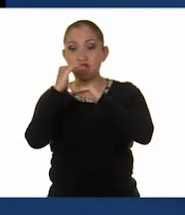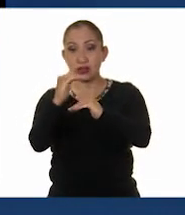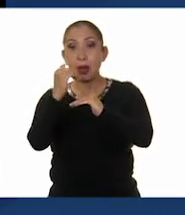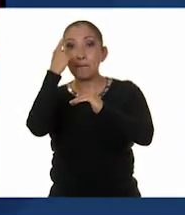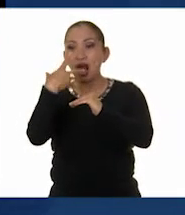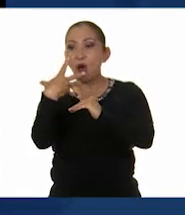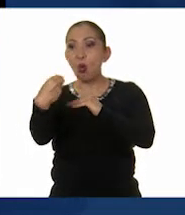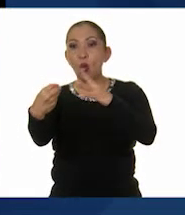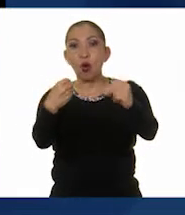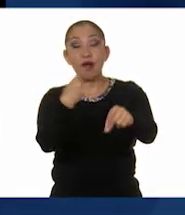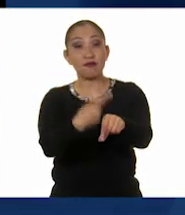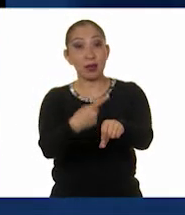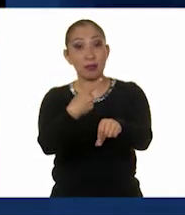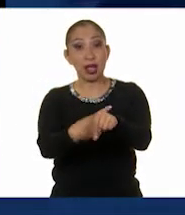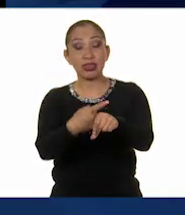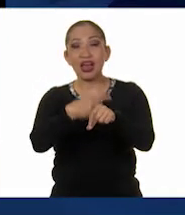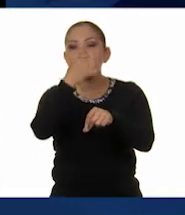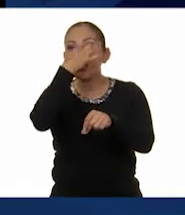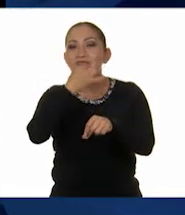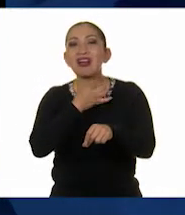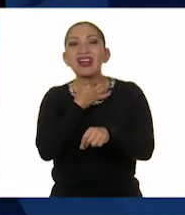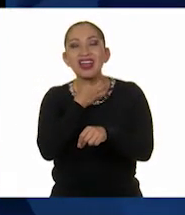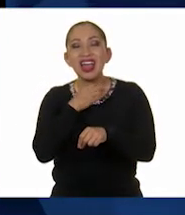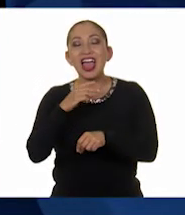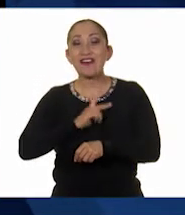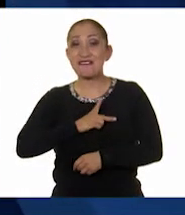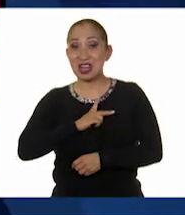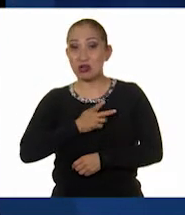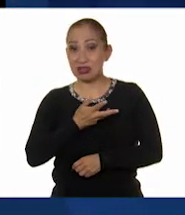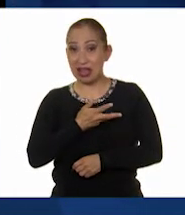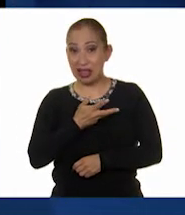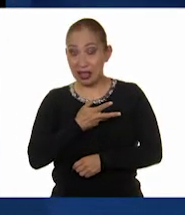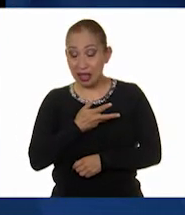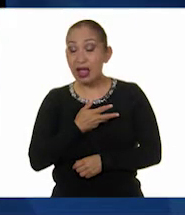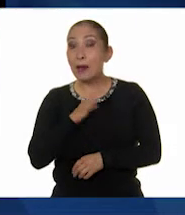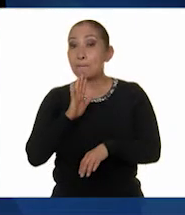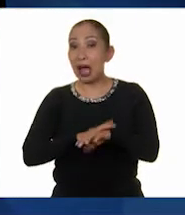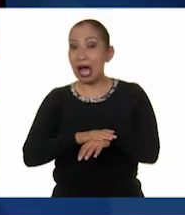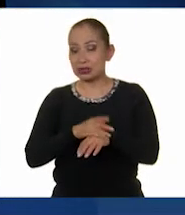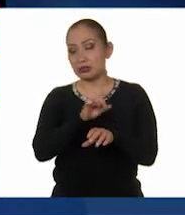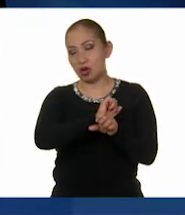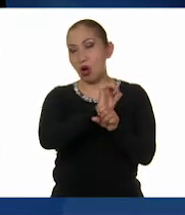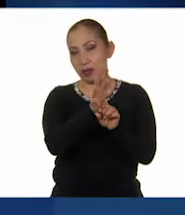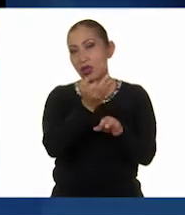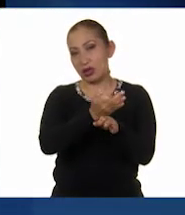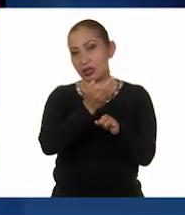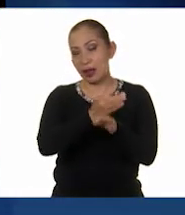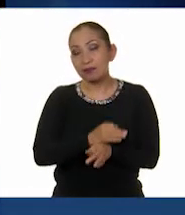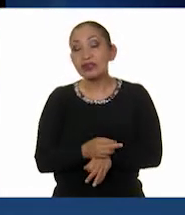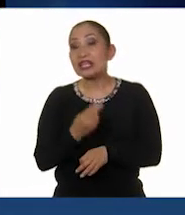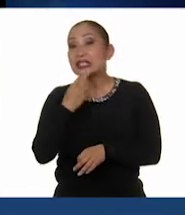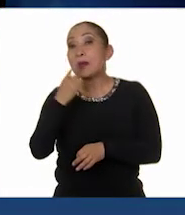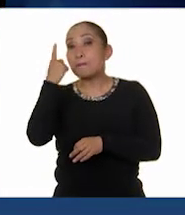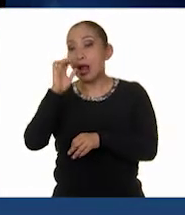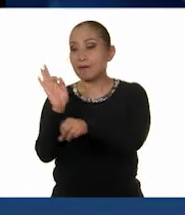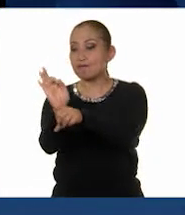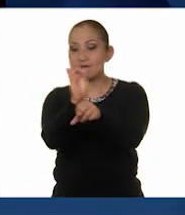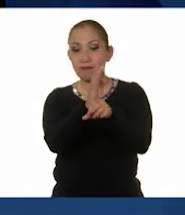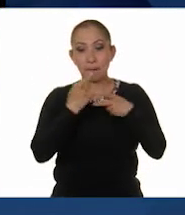propagación de determinadas enfermedades respiratorias causadas por virus, en particular la COVID-19. Sirven también para proteger